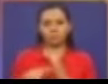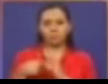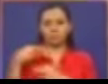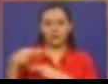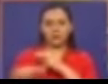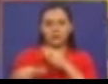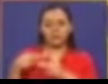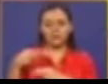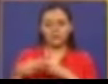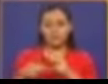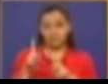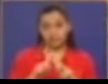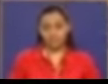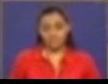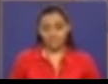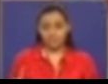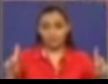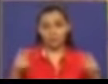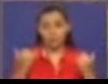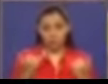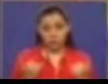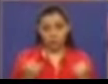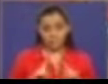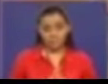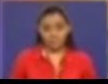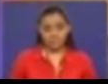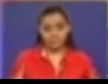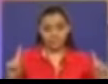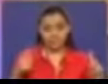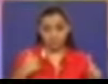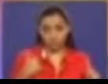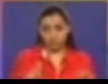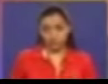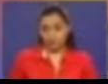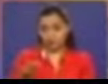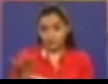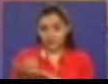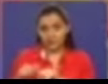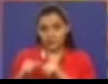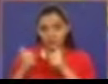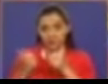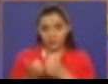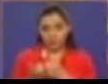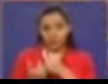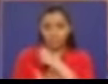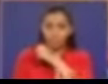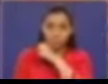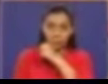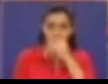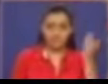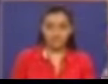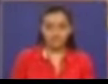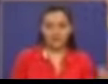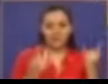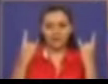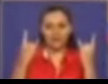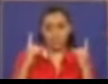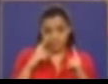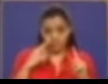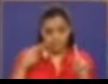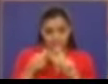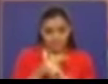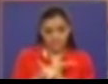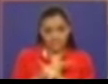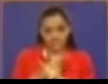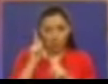Pero a diferencia de lo que nosotros hemos enviado a la Asamblea, cobrándole más a los pobres y menos a los ricos, porque